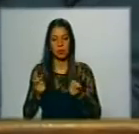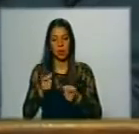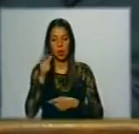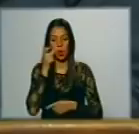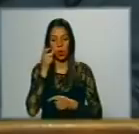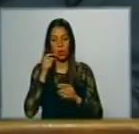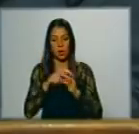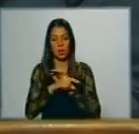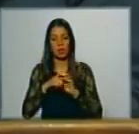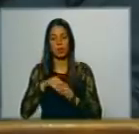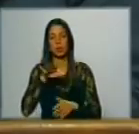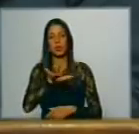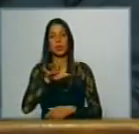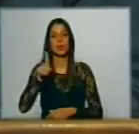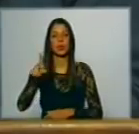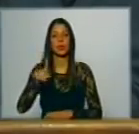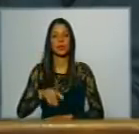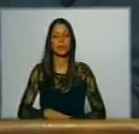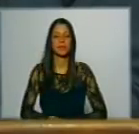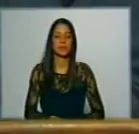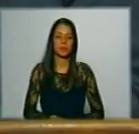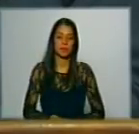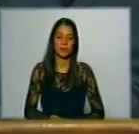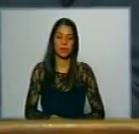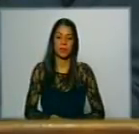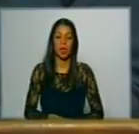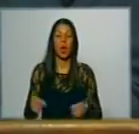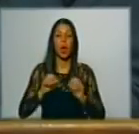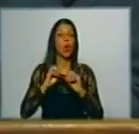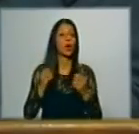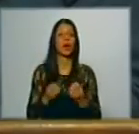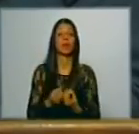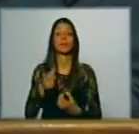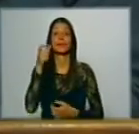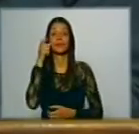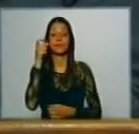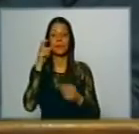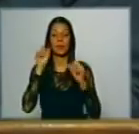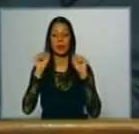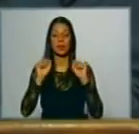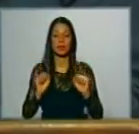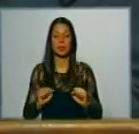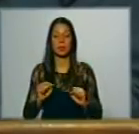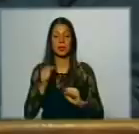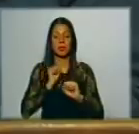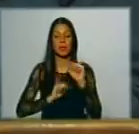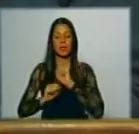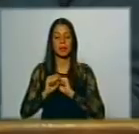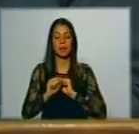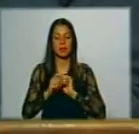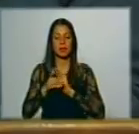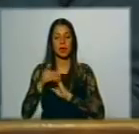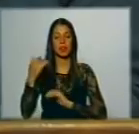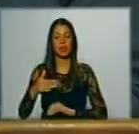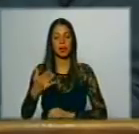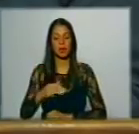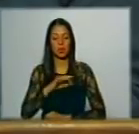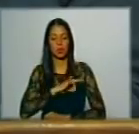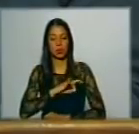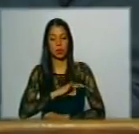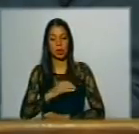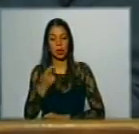Artículo 51. El órgano rector del Sistema de Defensa de los Derechos